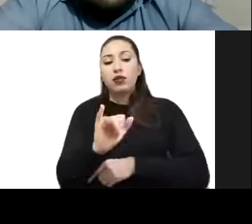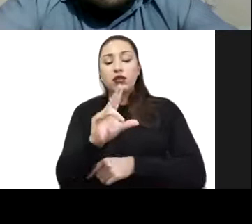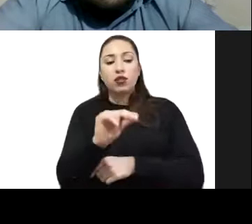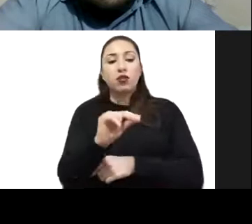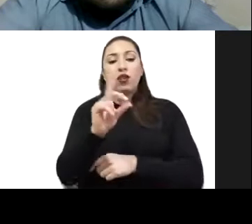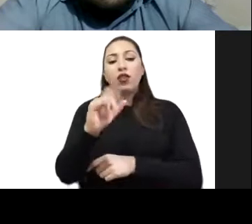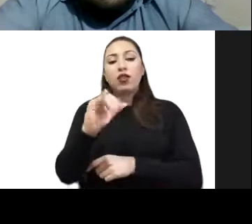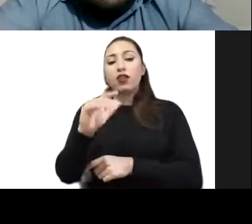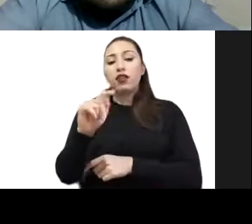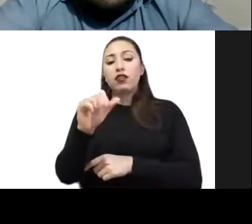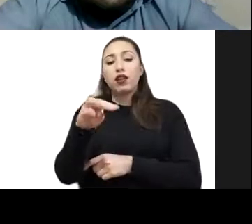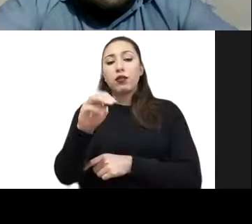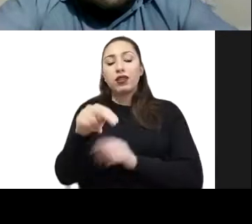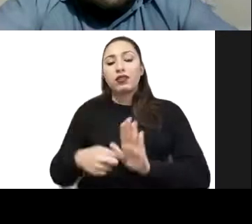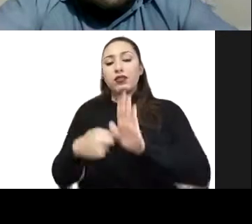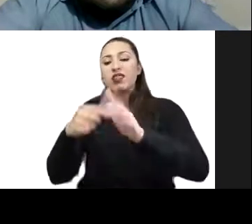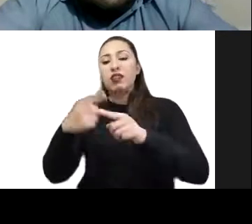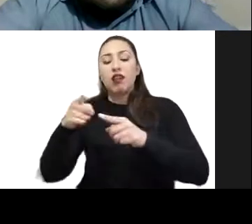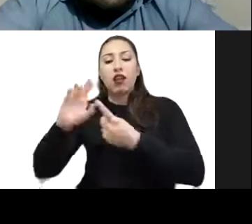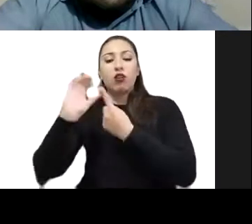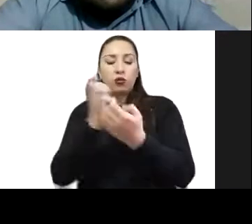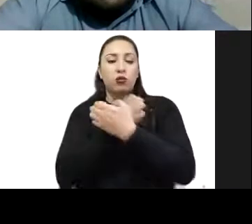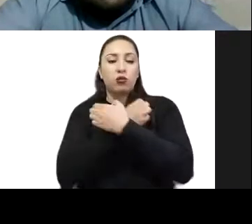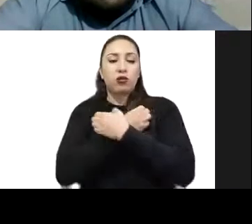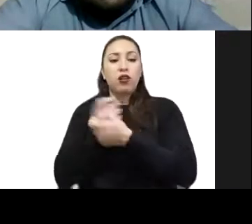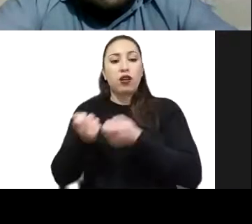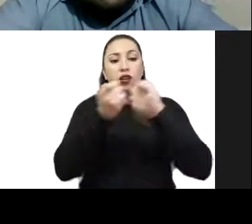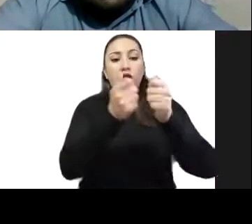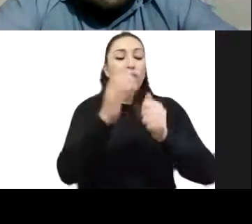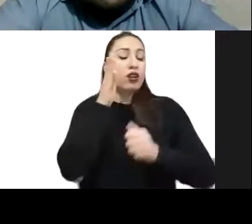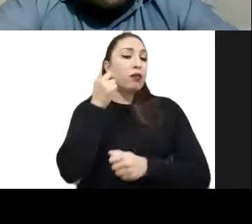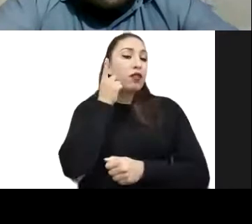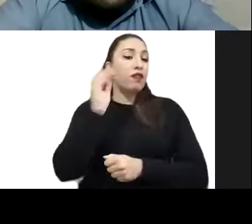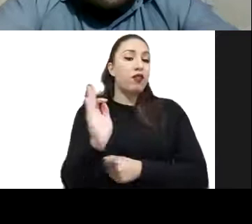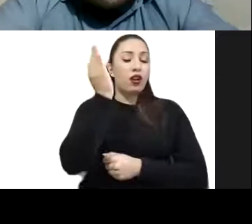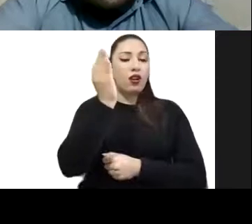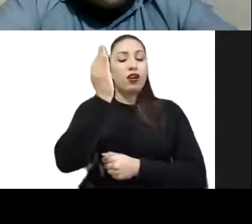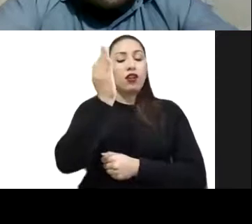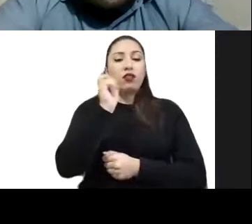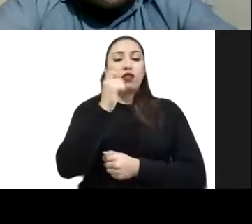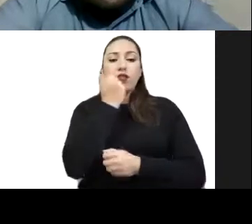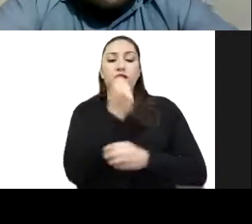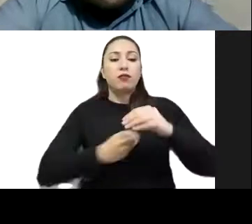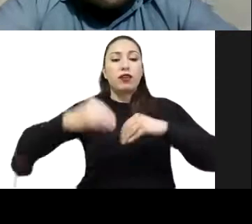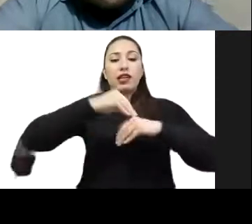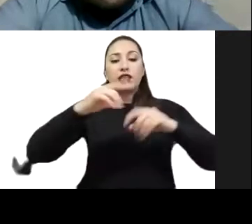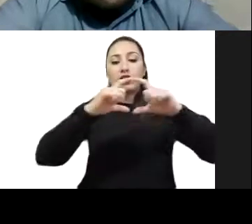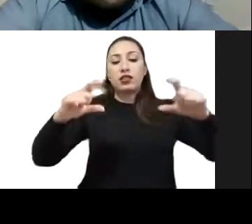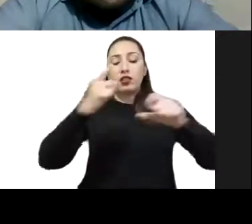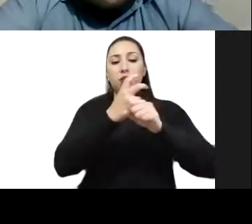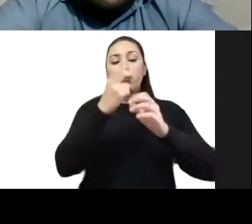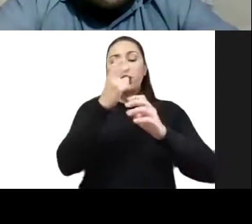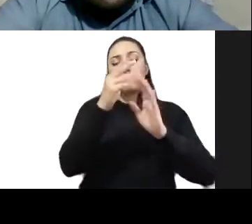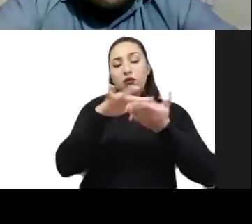que presenta la Comisión de Educación a la iniciativa ante el Congreso de la Unión con proyecto de decreto por el que se adiciona un segundo párrafo a los artículos 3